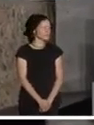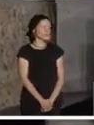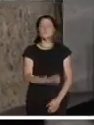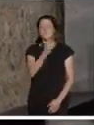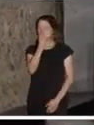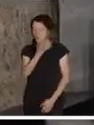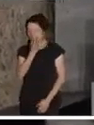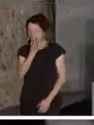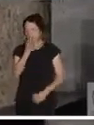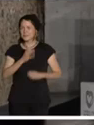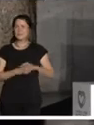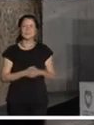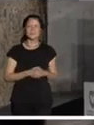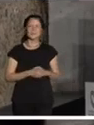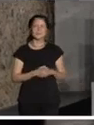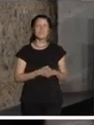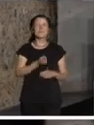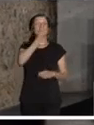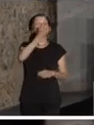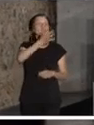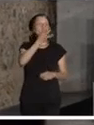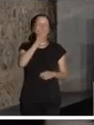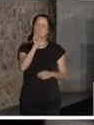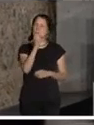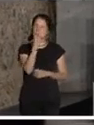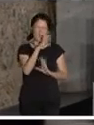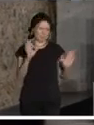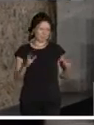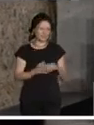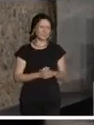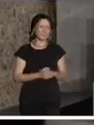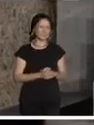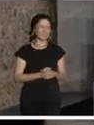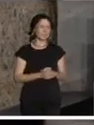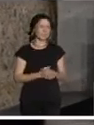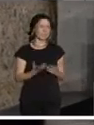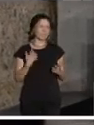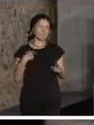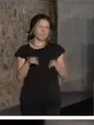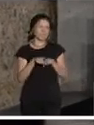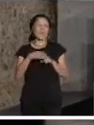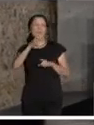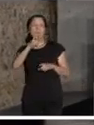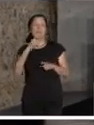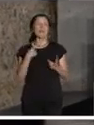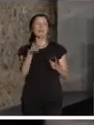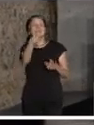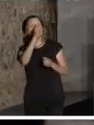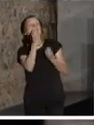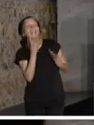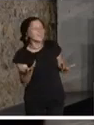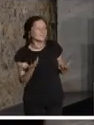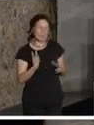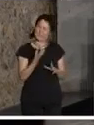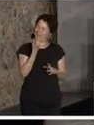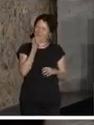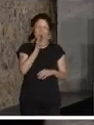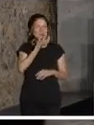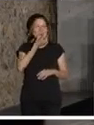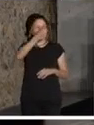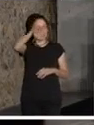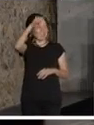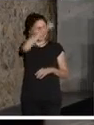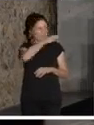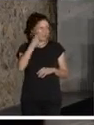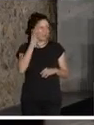buenas tardes buenas tardes lo primero de todos como diría Bisbal Cómo están las máquinas no va a ser el caso Buenas tardes a